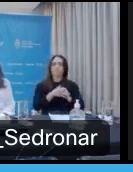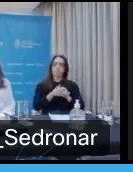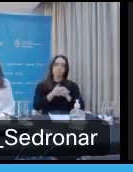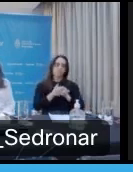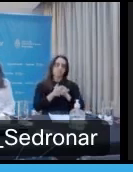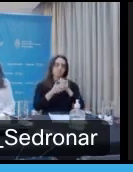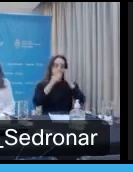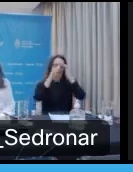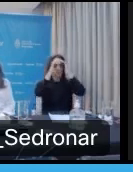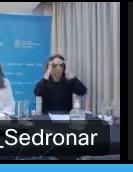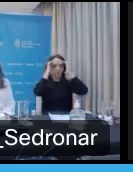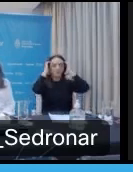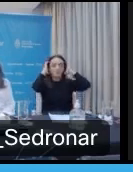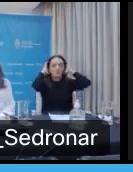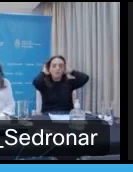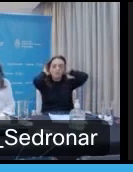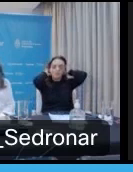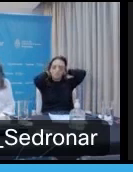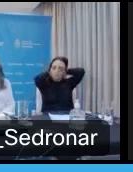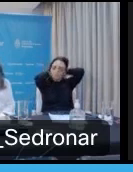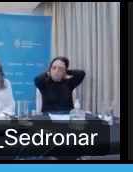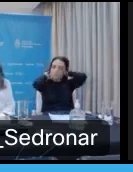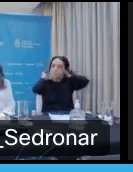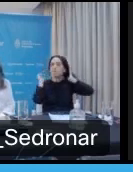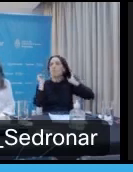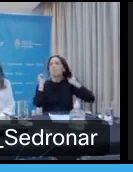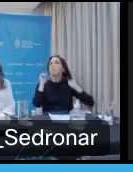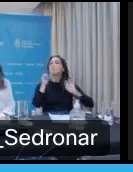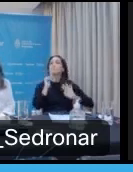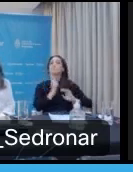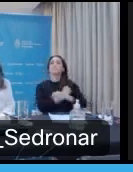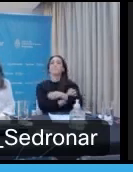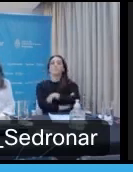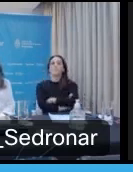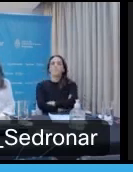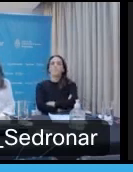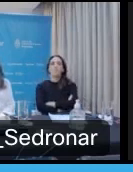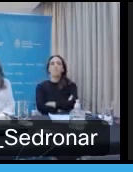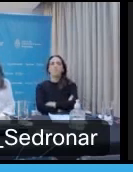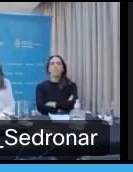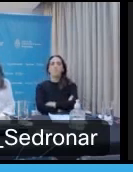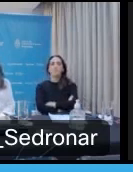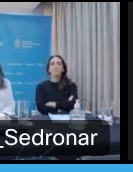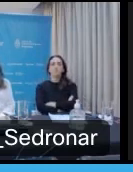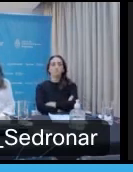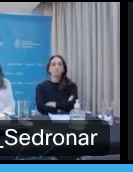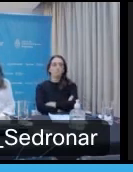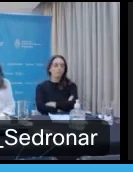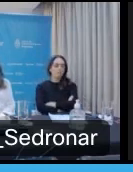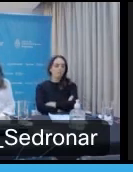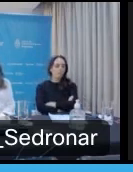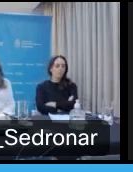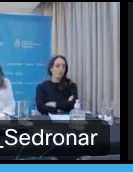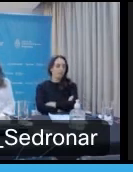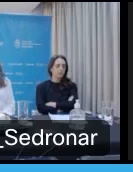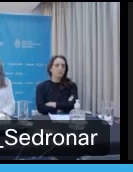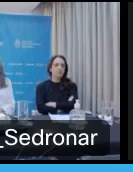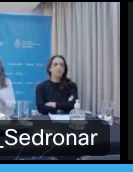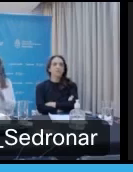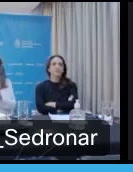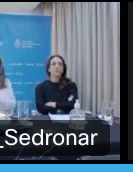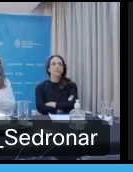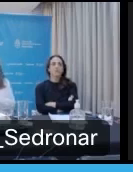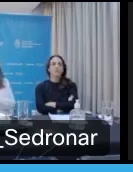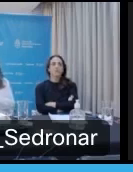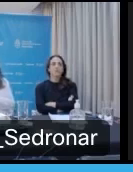y todas estas ideas, estas creencias, abonan a ciertos abordajes. Y